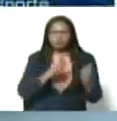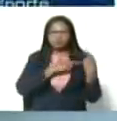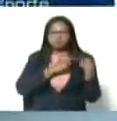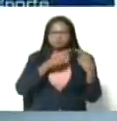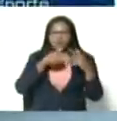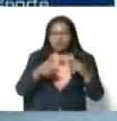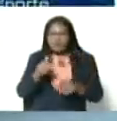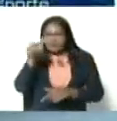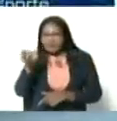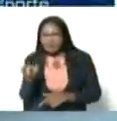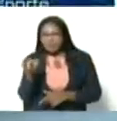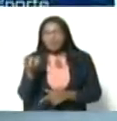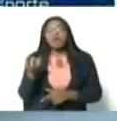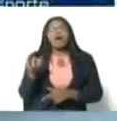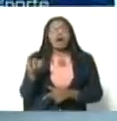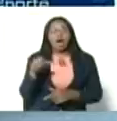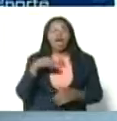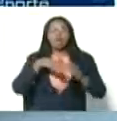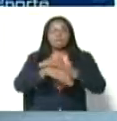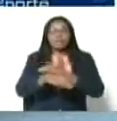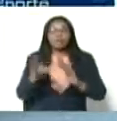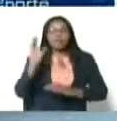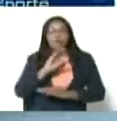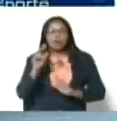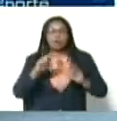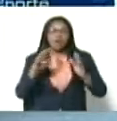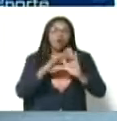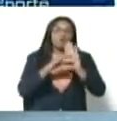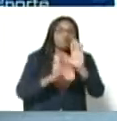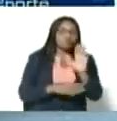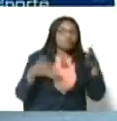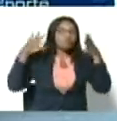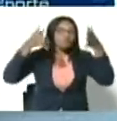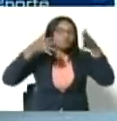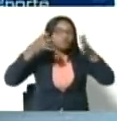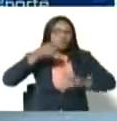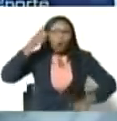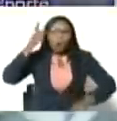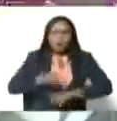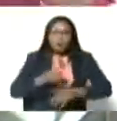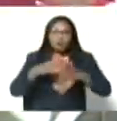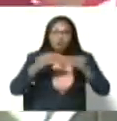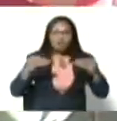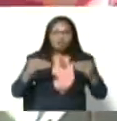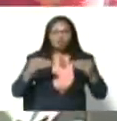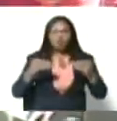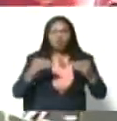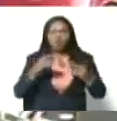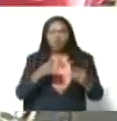de Caracas, para la realización de cursos de formación obligatoria a todos los